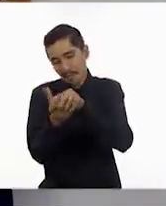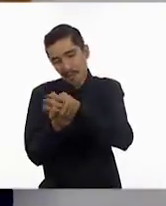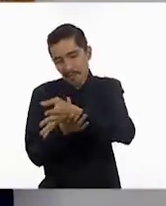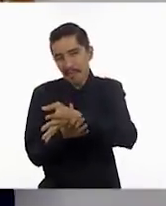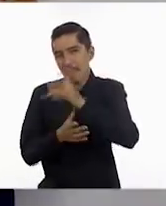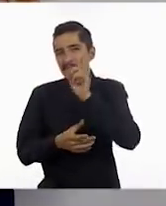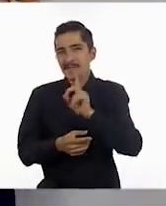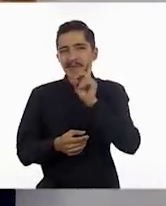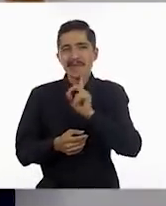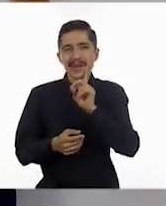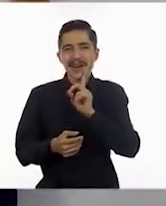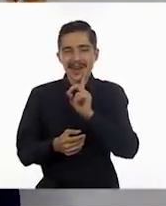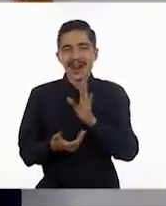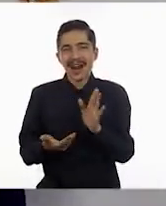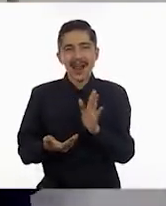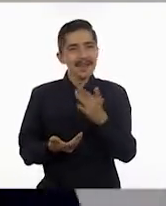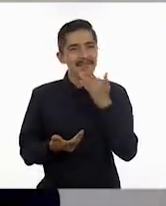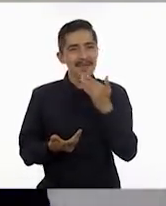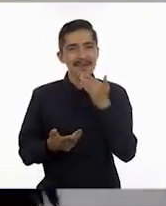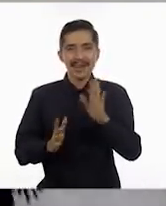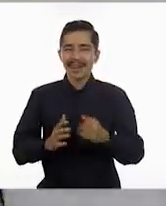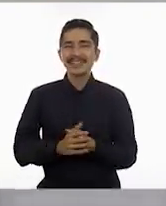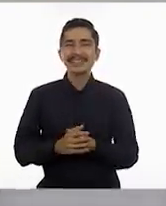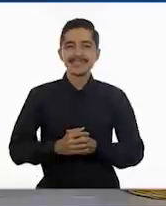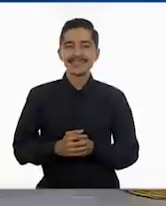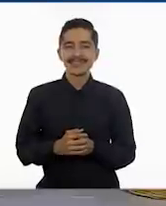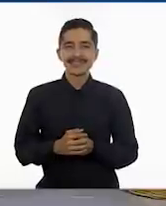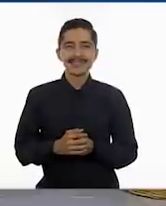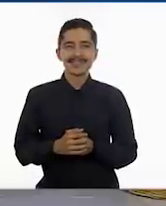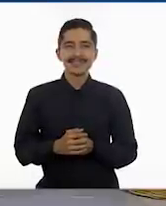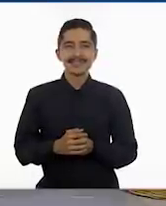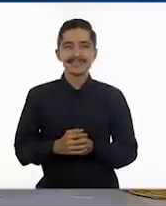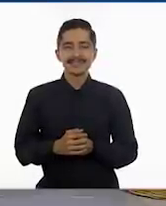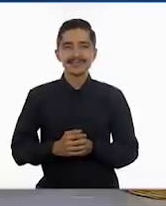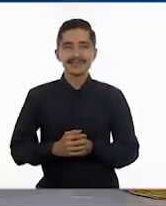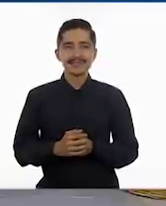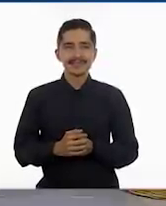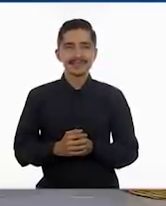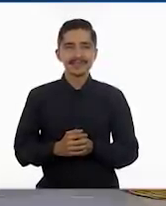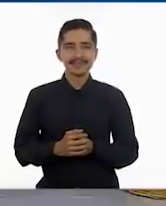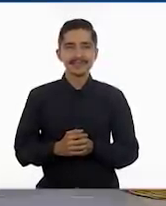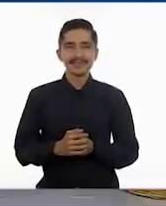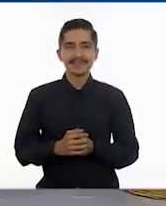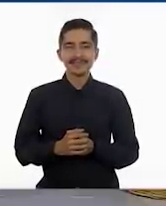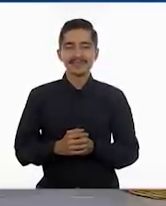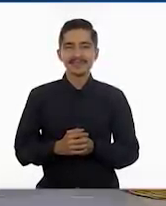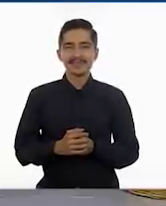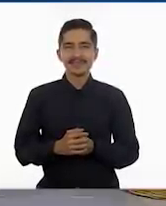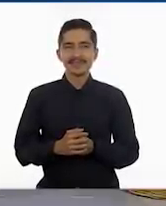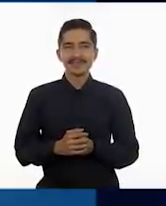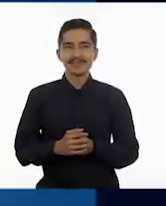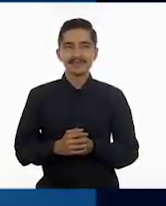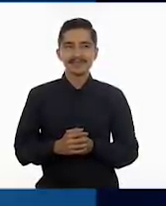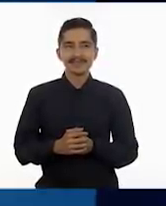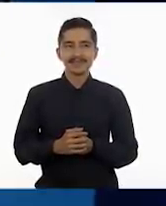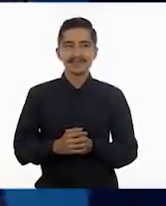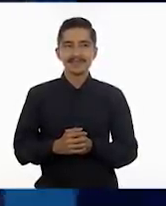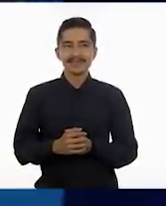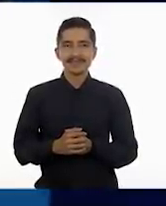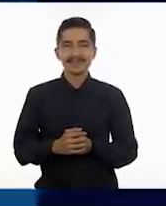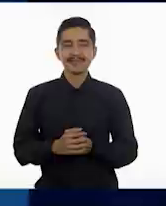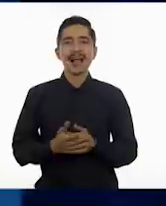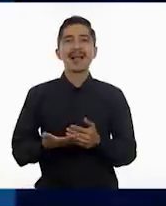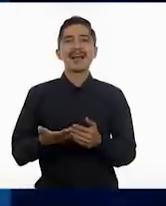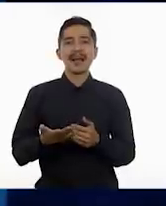efectivamente hombres. hasta ahorita está siendo representativo. Va otra niña, porque salió roja, que es cromosoma X. Vamos